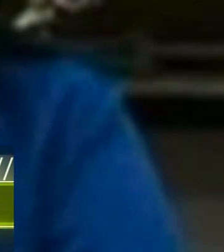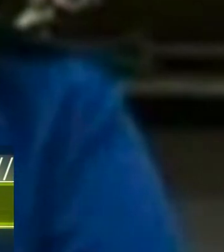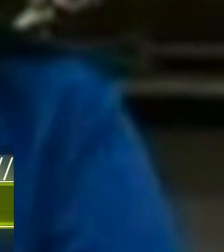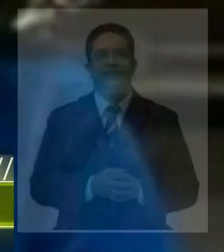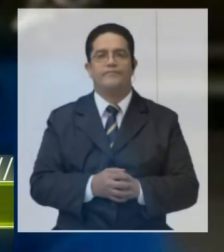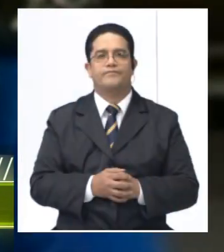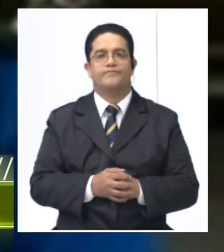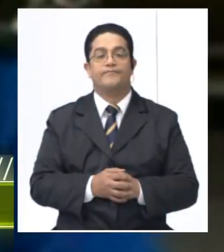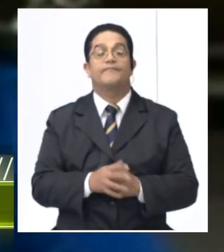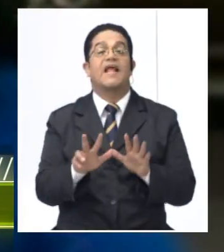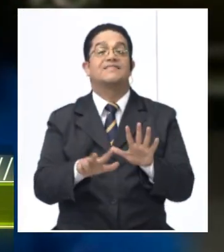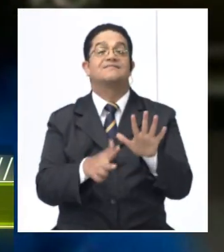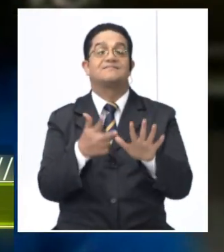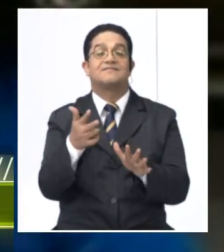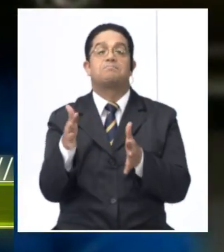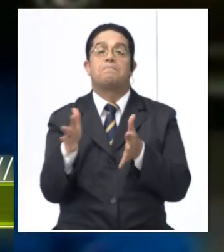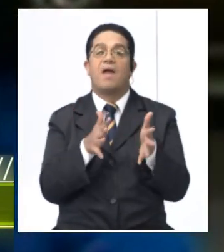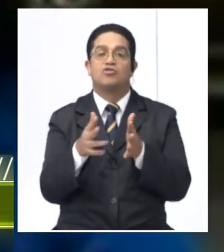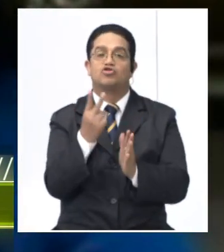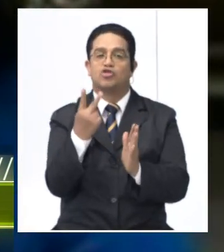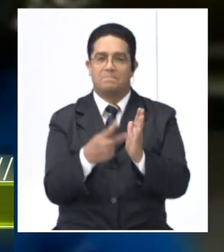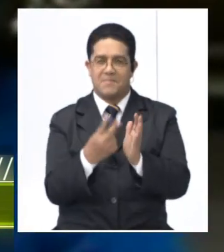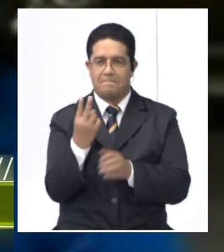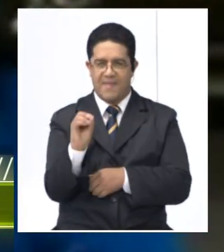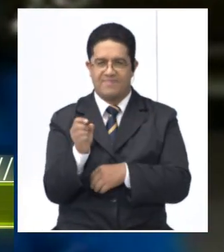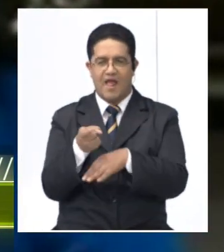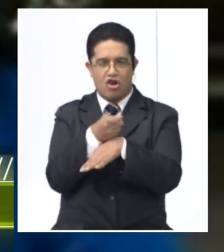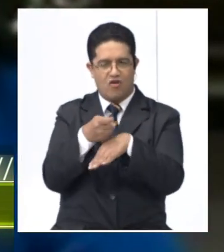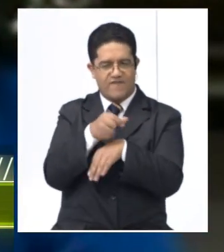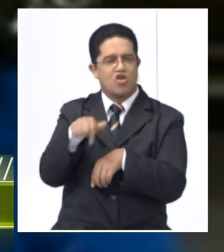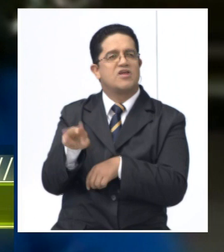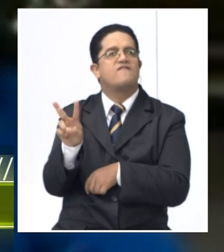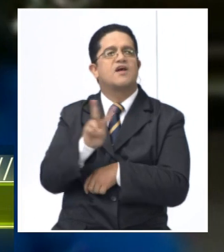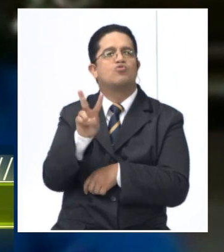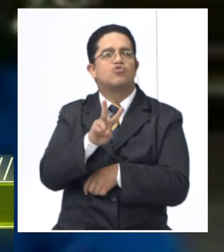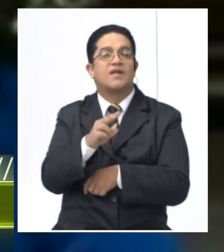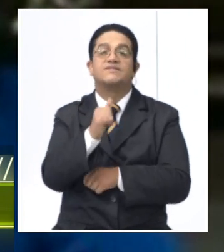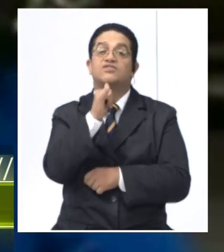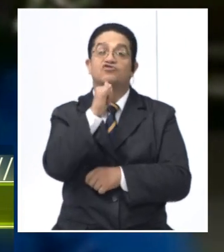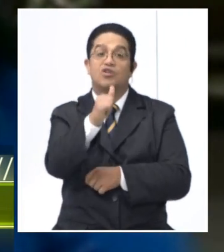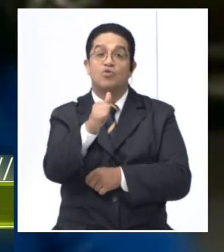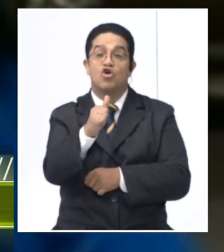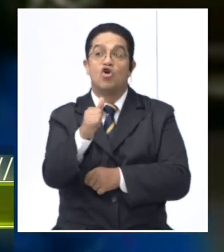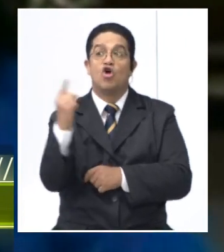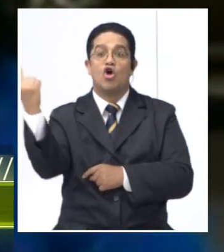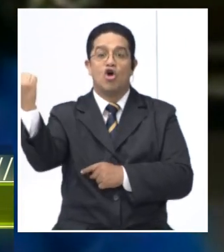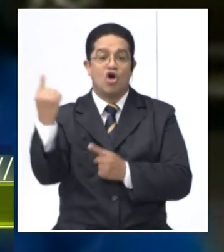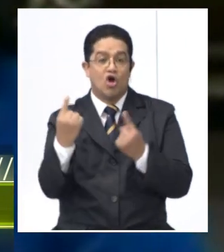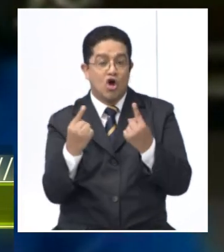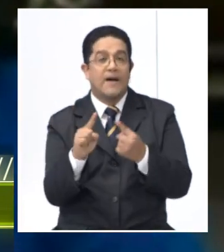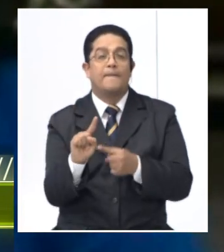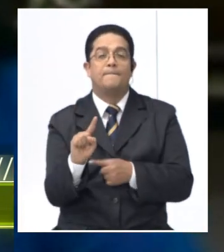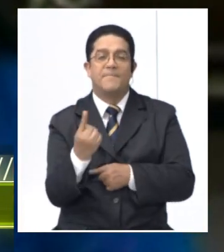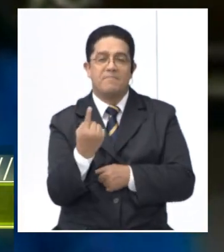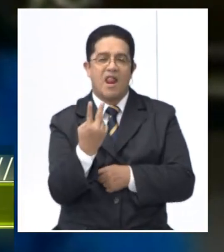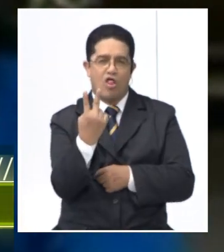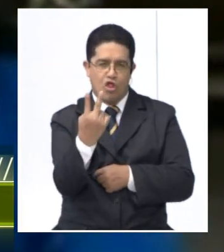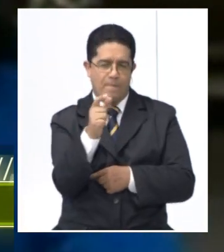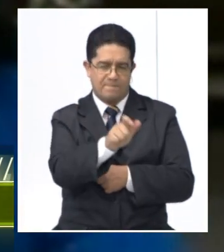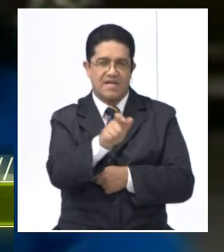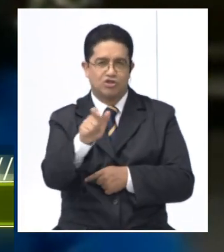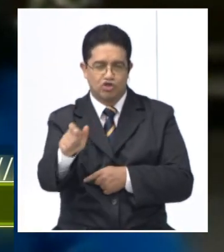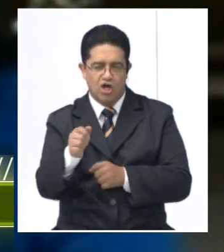El 13 de marzo de 2020, el gobierno venezolano reportó la llegada al país de los primeros casos de